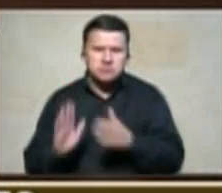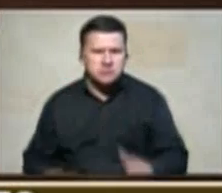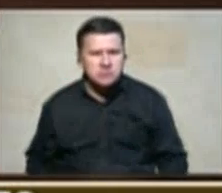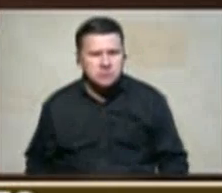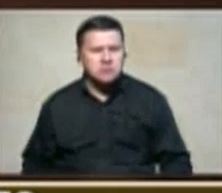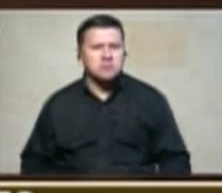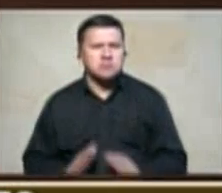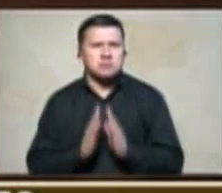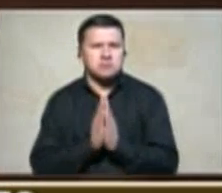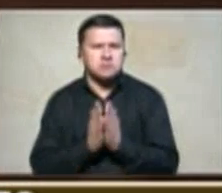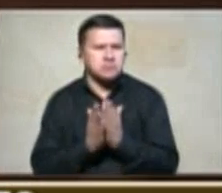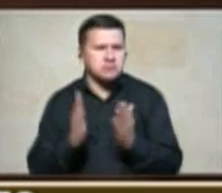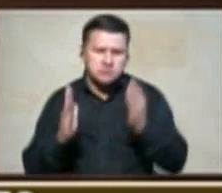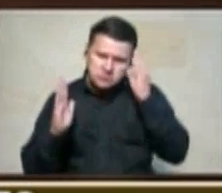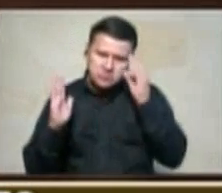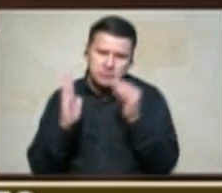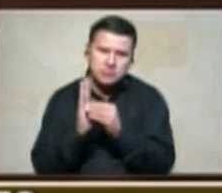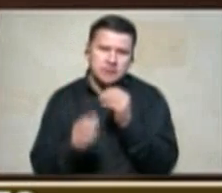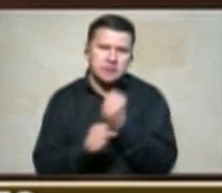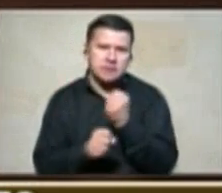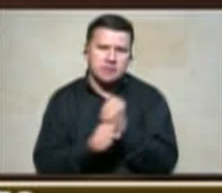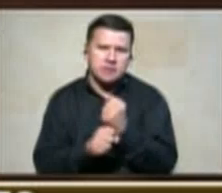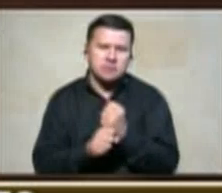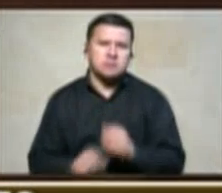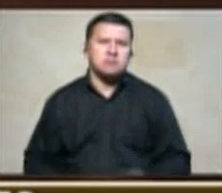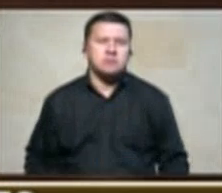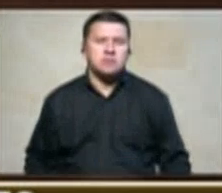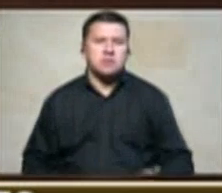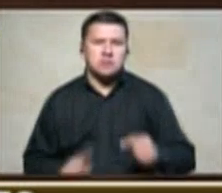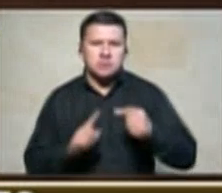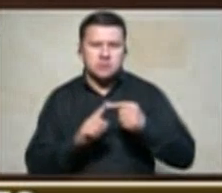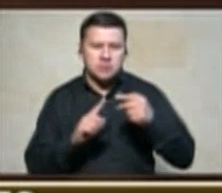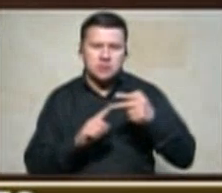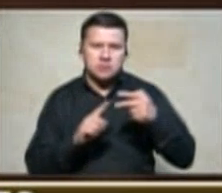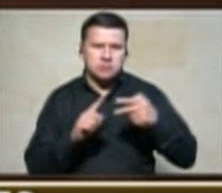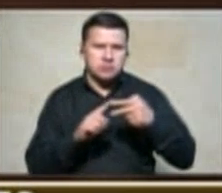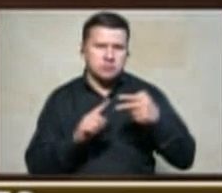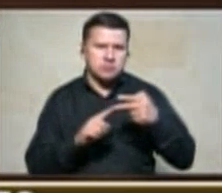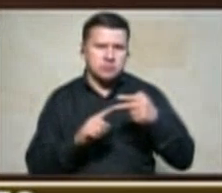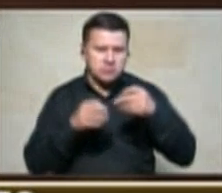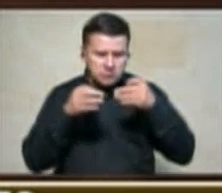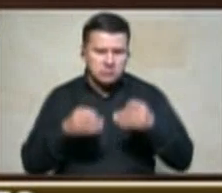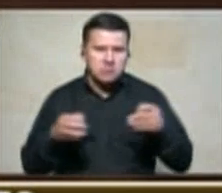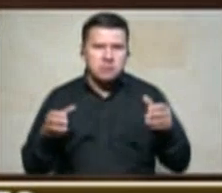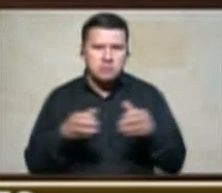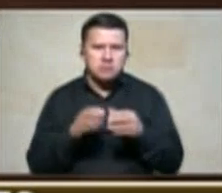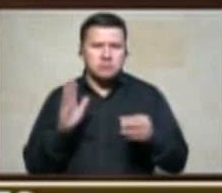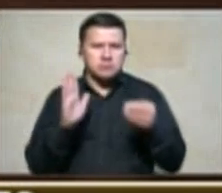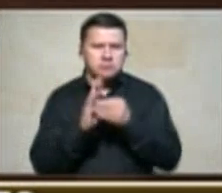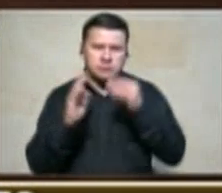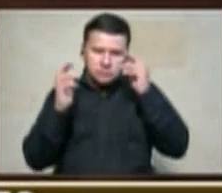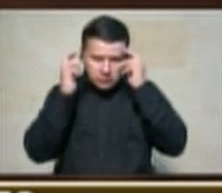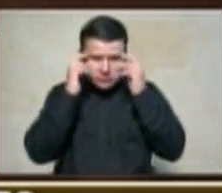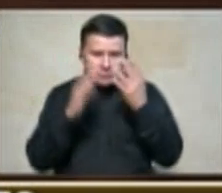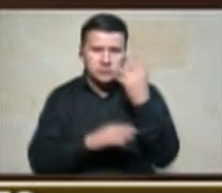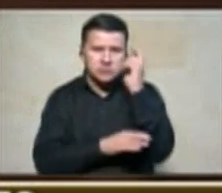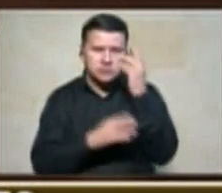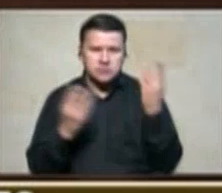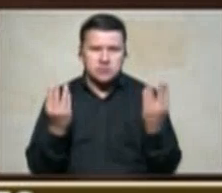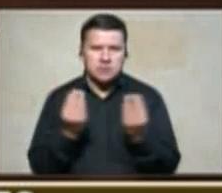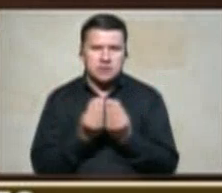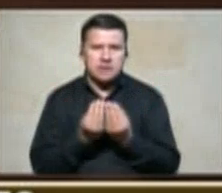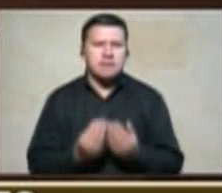Con ellos tenemos varias líneas de trabajo. Una, con la que ponemos en conocimiento de la